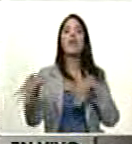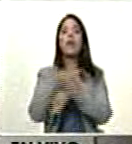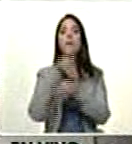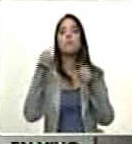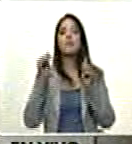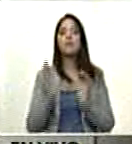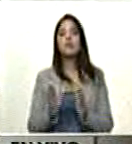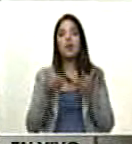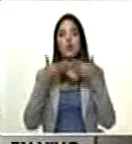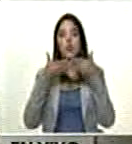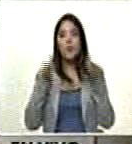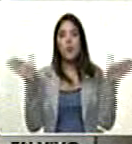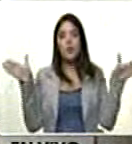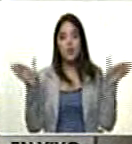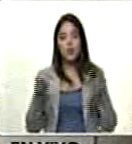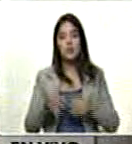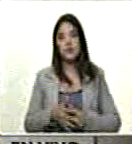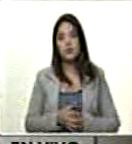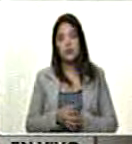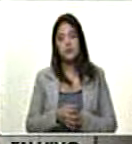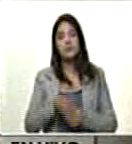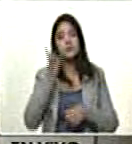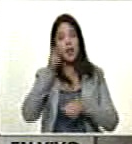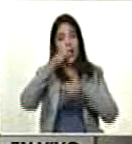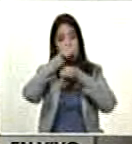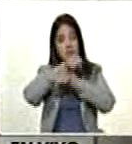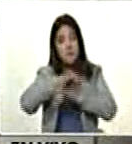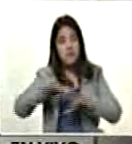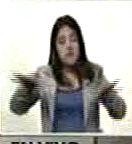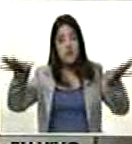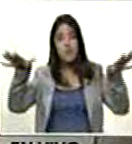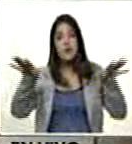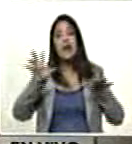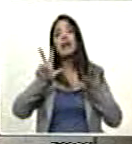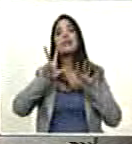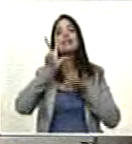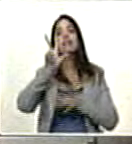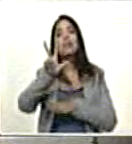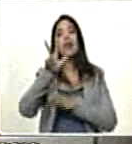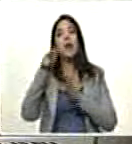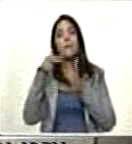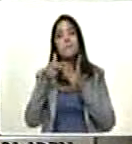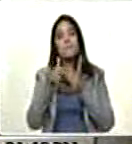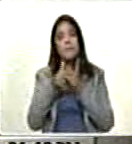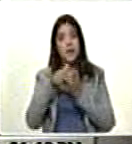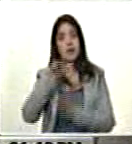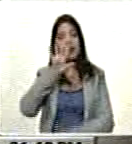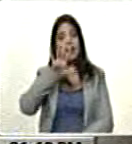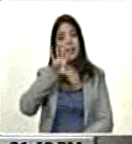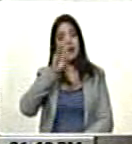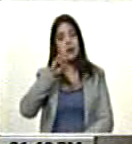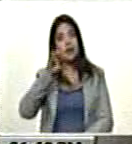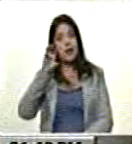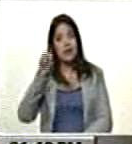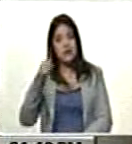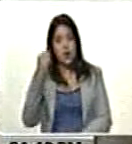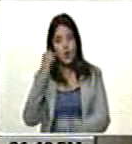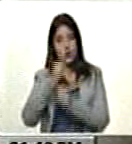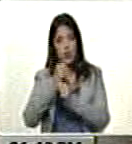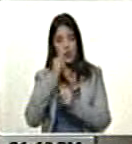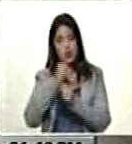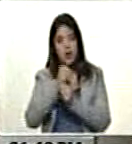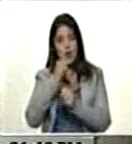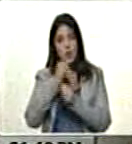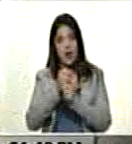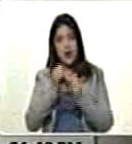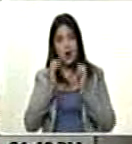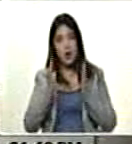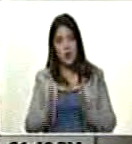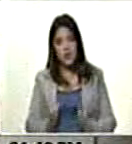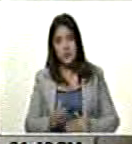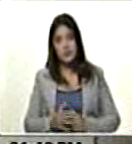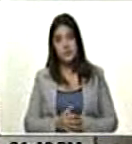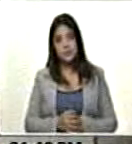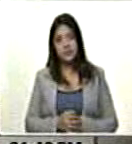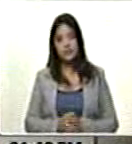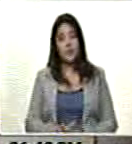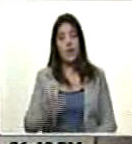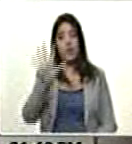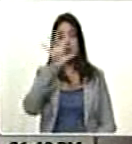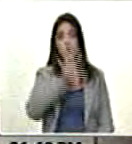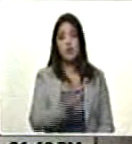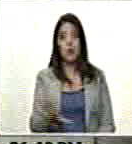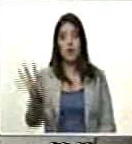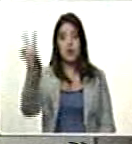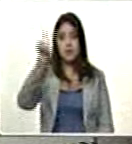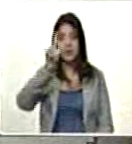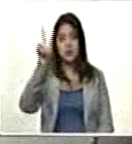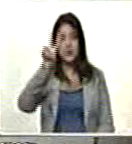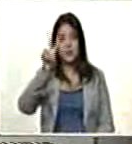Público va a desplegar a 3.500 funcionarios en todo el territorio